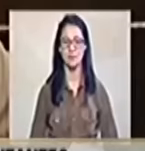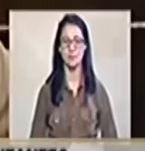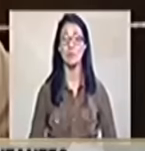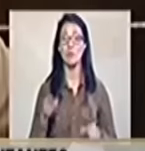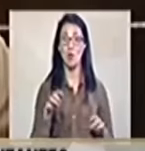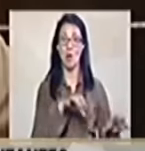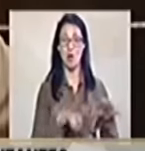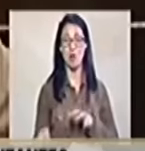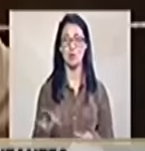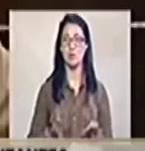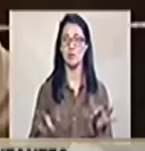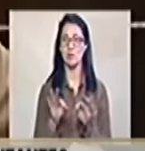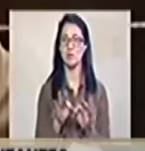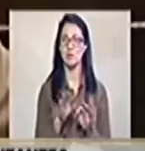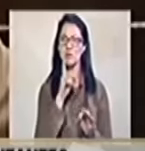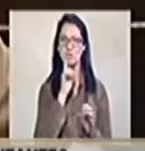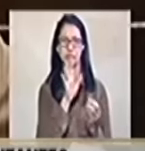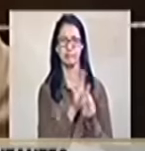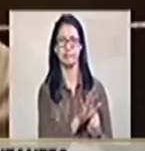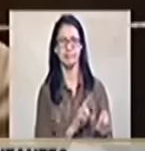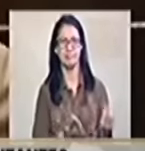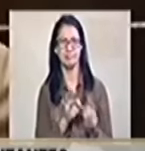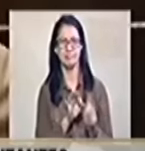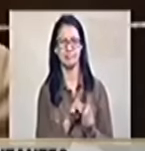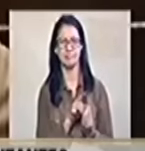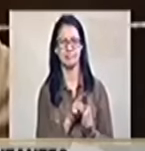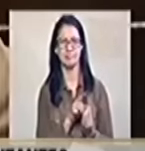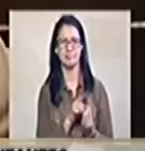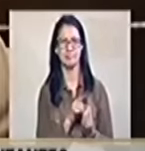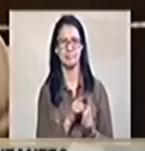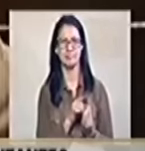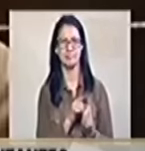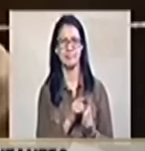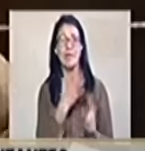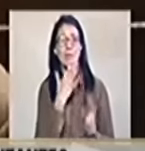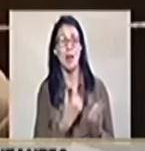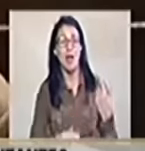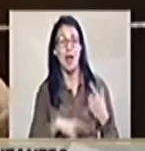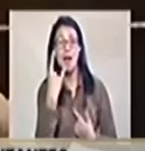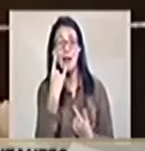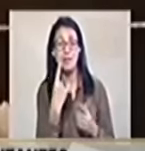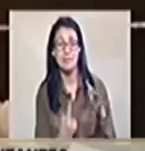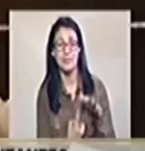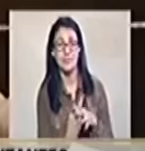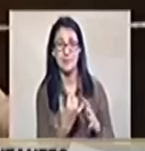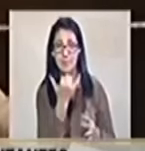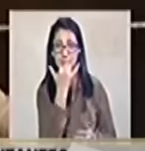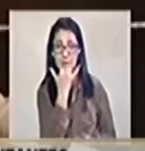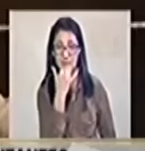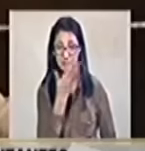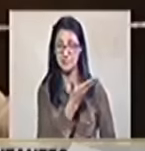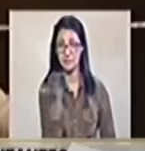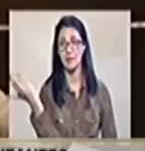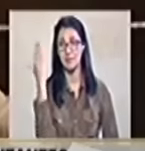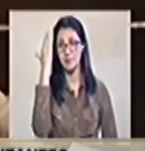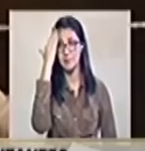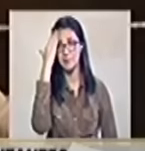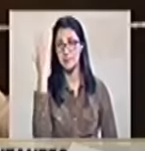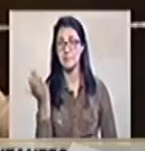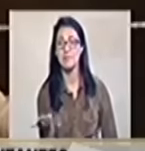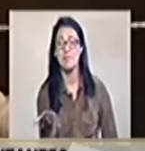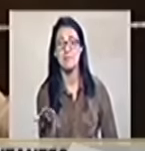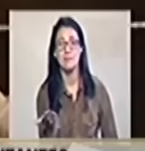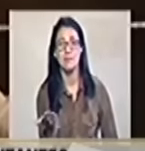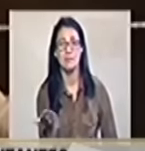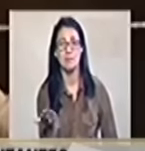acto que va a realizar es espurio y a pesar de eso lo hace. Pero cuando hay error, ustedes lo saben mejor que yo, no hay lugar a